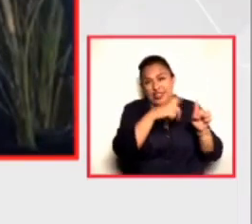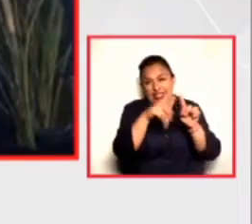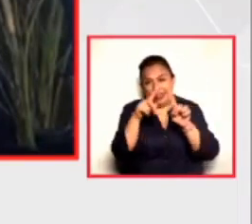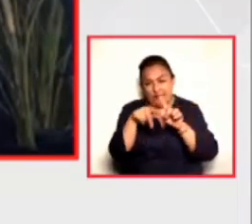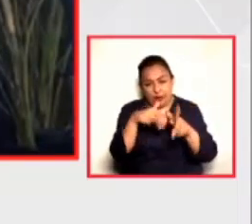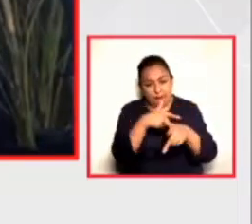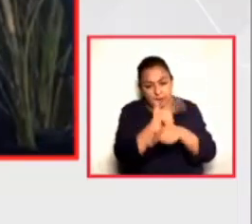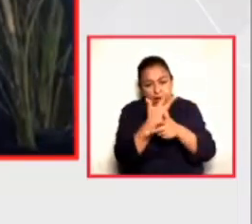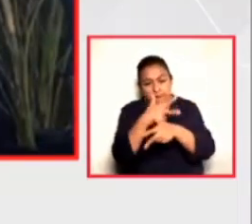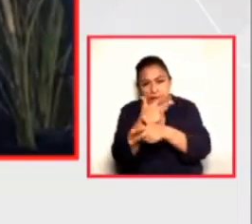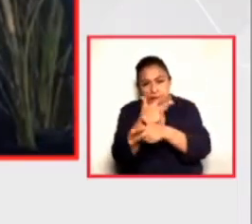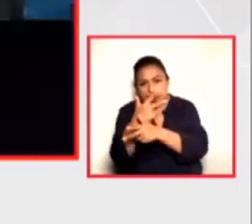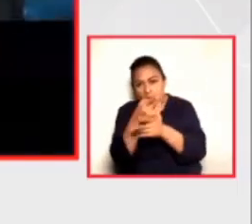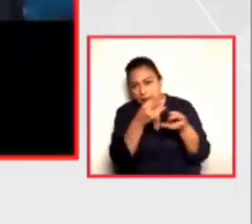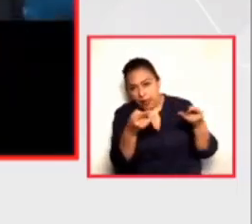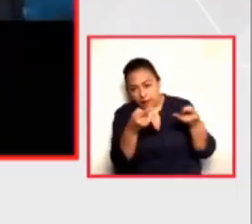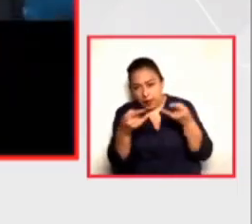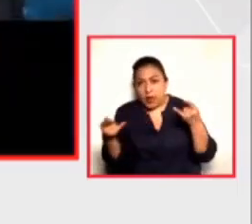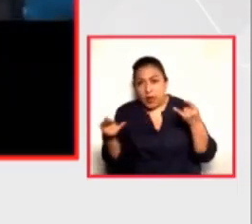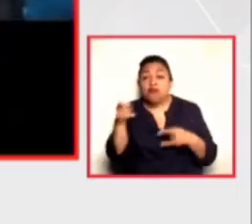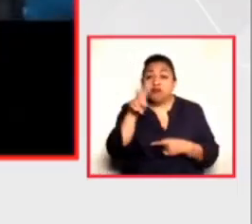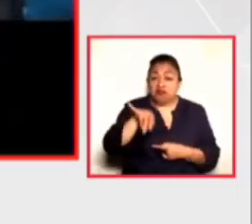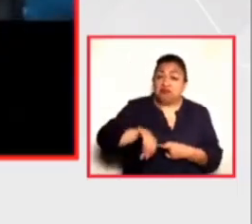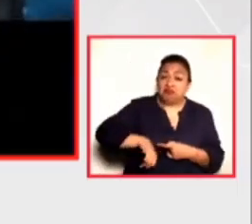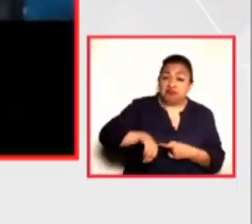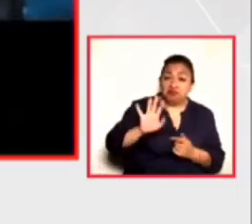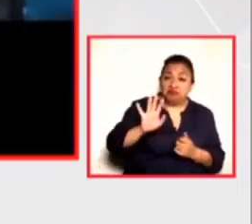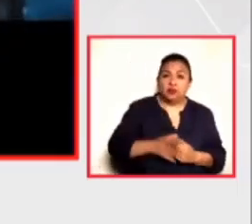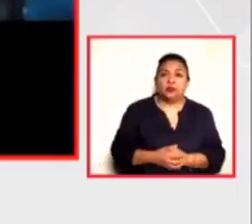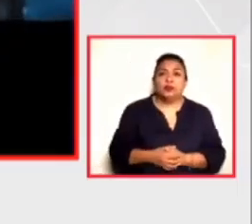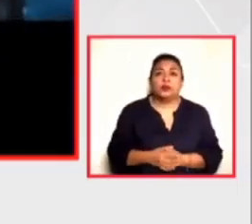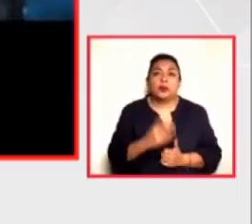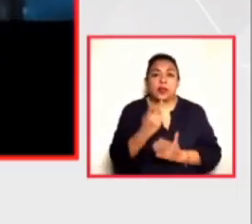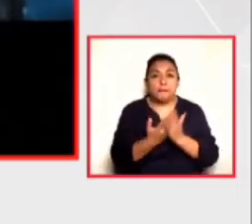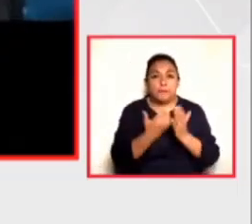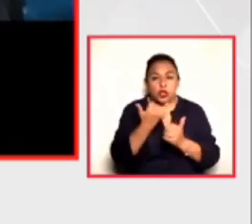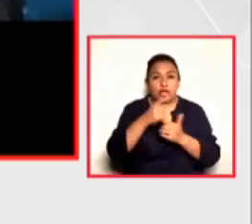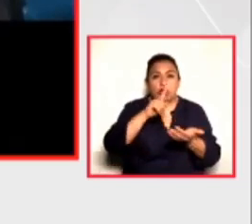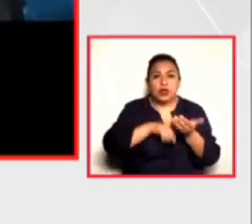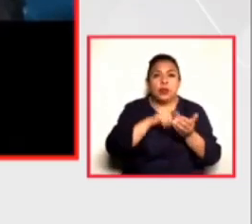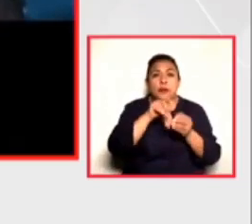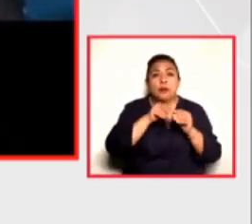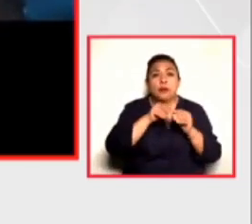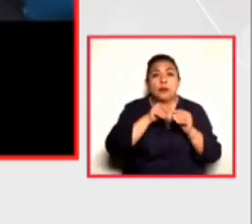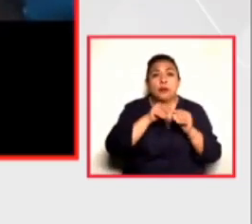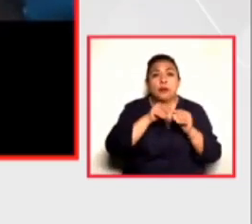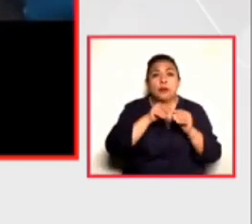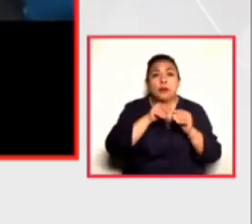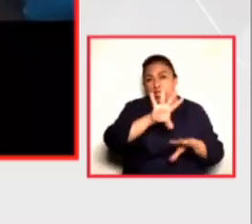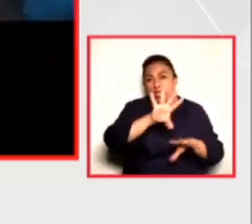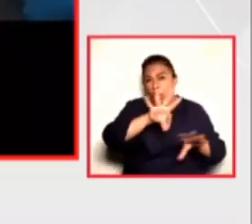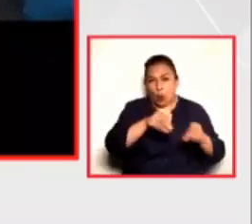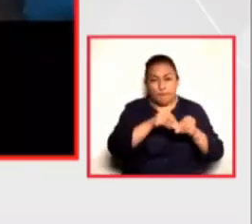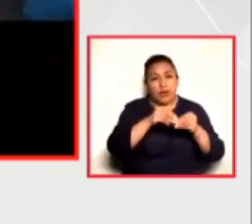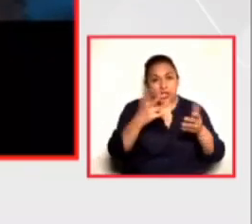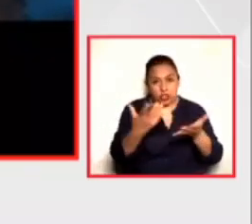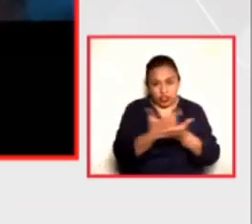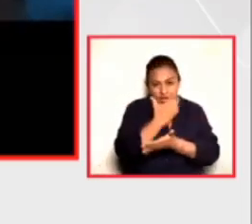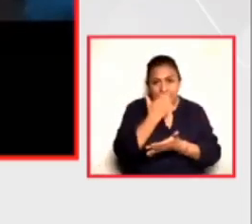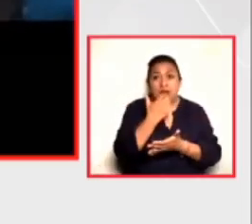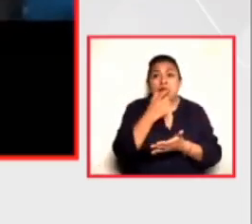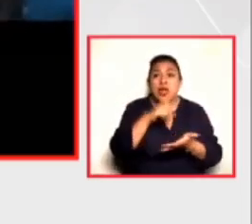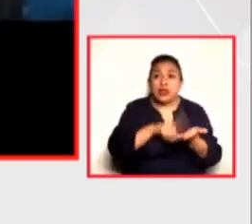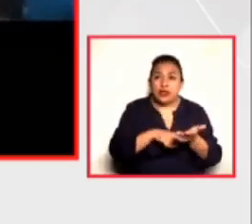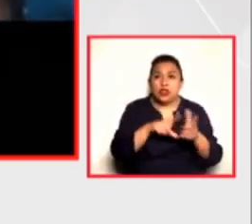una exploración interesante. El proyecto también incluye la publicación de las 20 obras ganadoras, en las que se encuentran textos de plumas